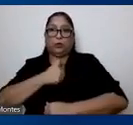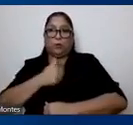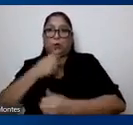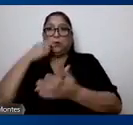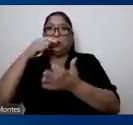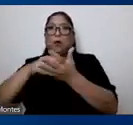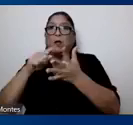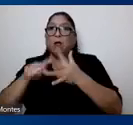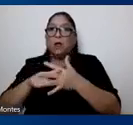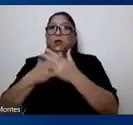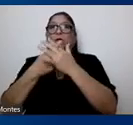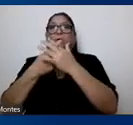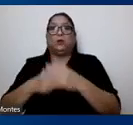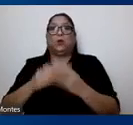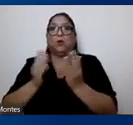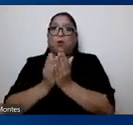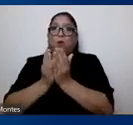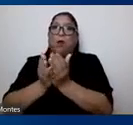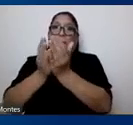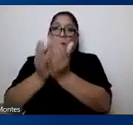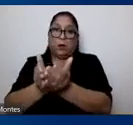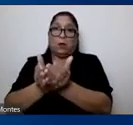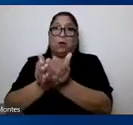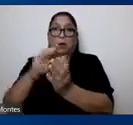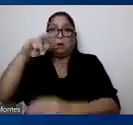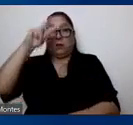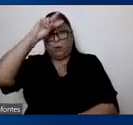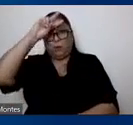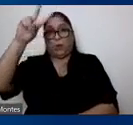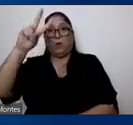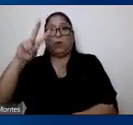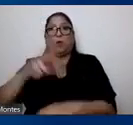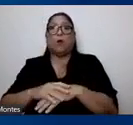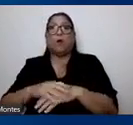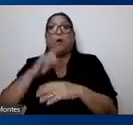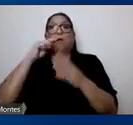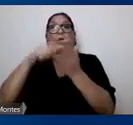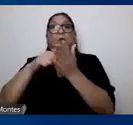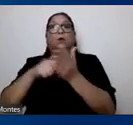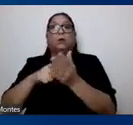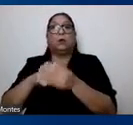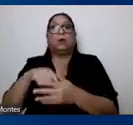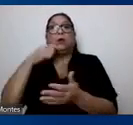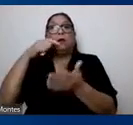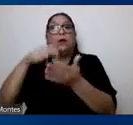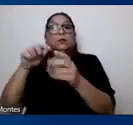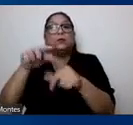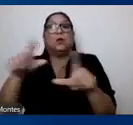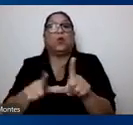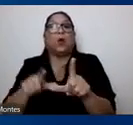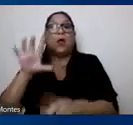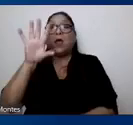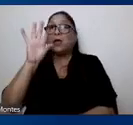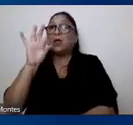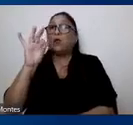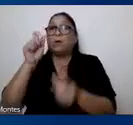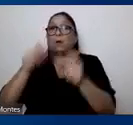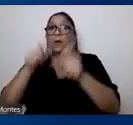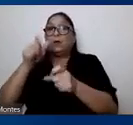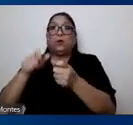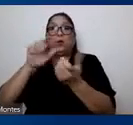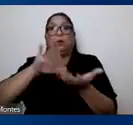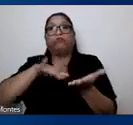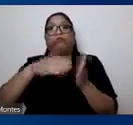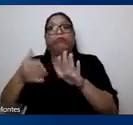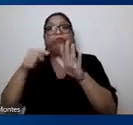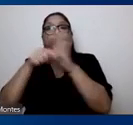con la Marina de Guerra del Perú, como en estos casos, por ejemplo, el caso de Pucayacu, 69 personas asesinadas por